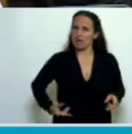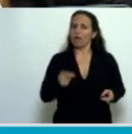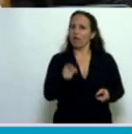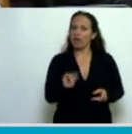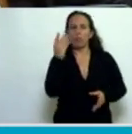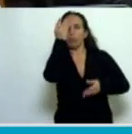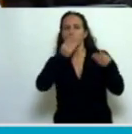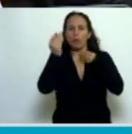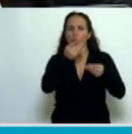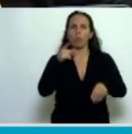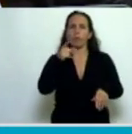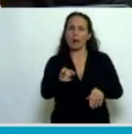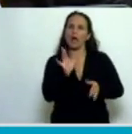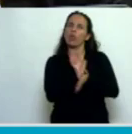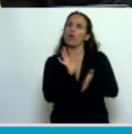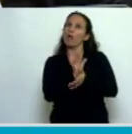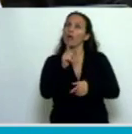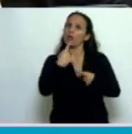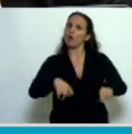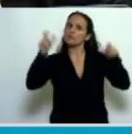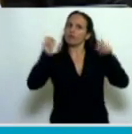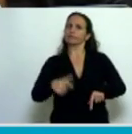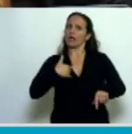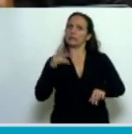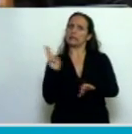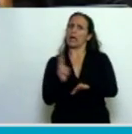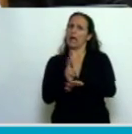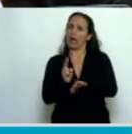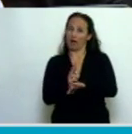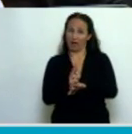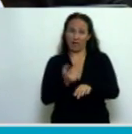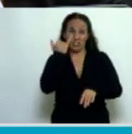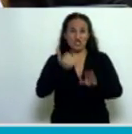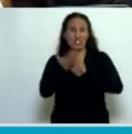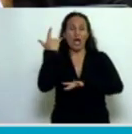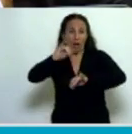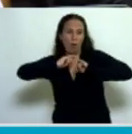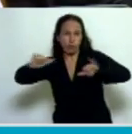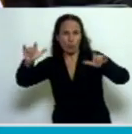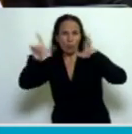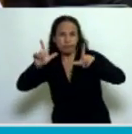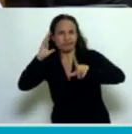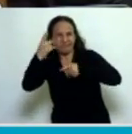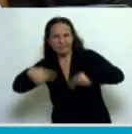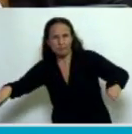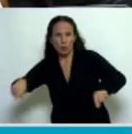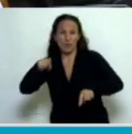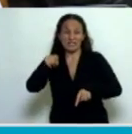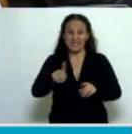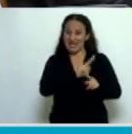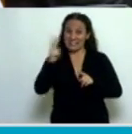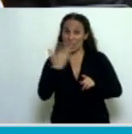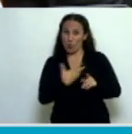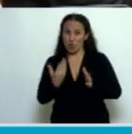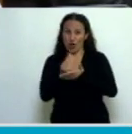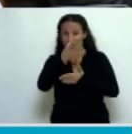por cuidar el patrimonio de los argentinos, cuando se han gastado en publicidad oficial, solo en el segundo mandato de la